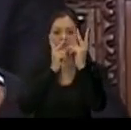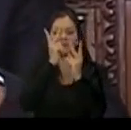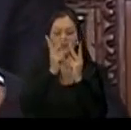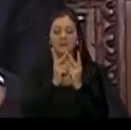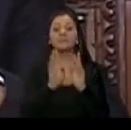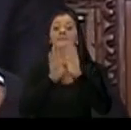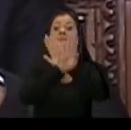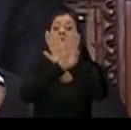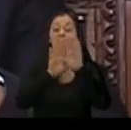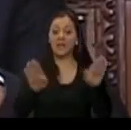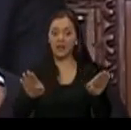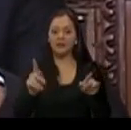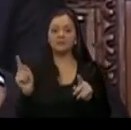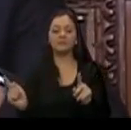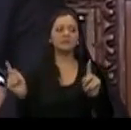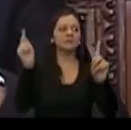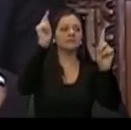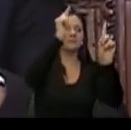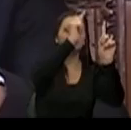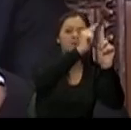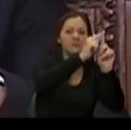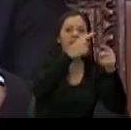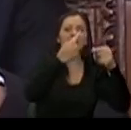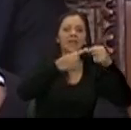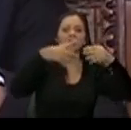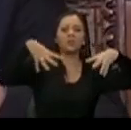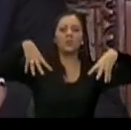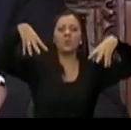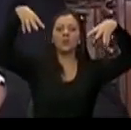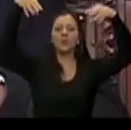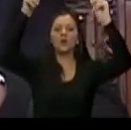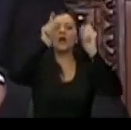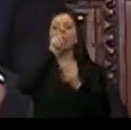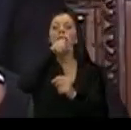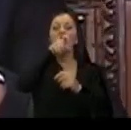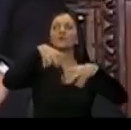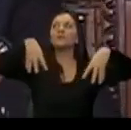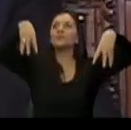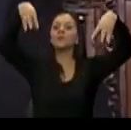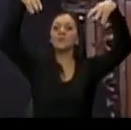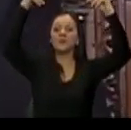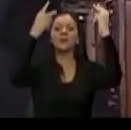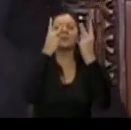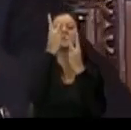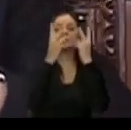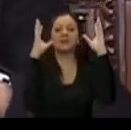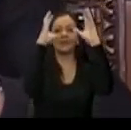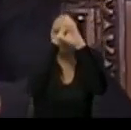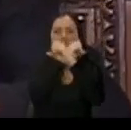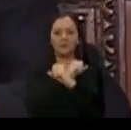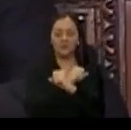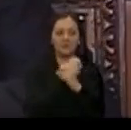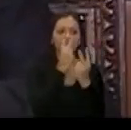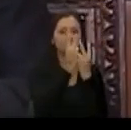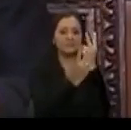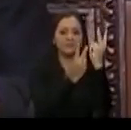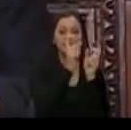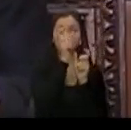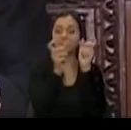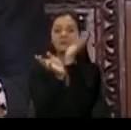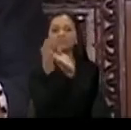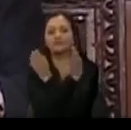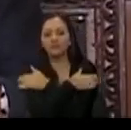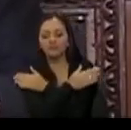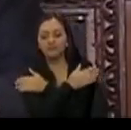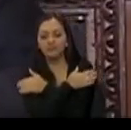a la Catedral de Quito y dirigirá algunas palabras de saludo a los fieles que se encuentran reunidos en la Plaza